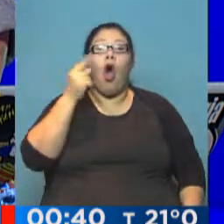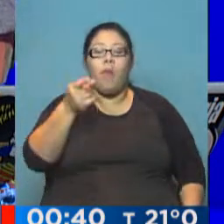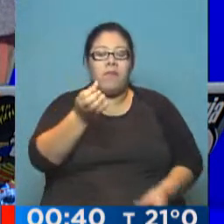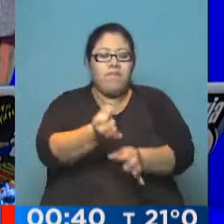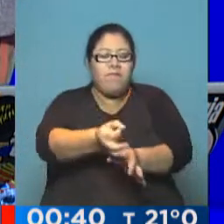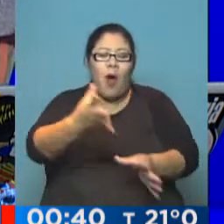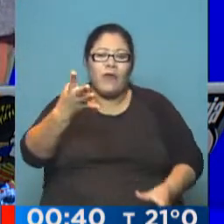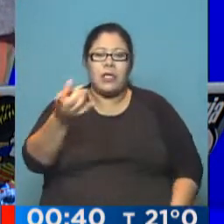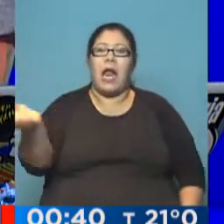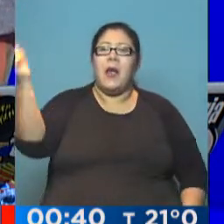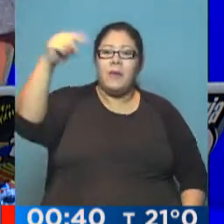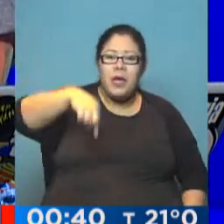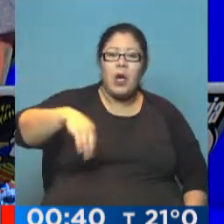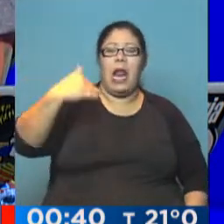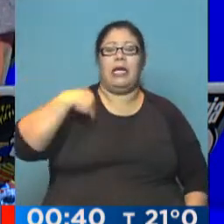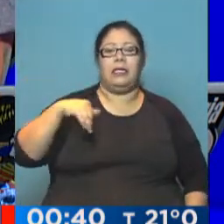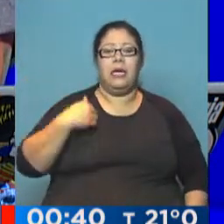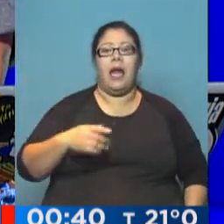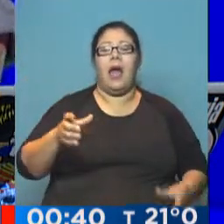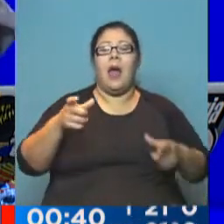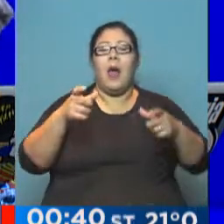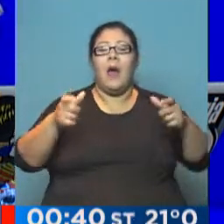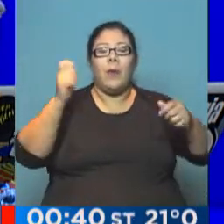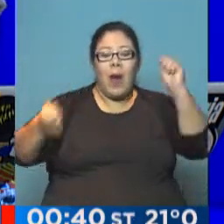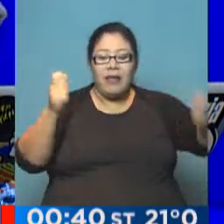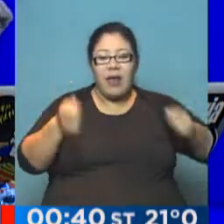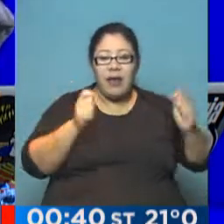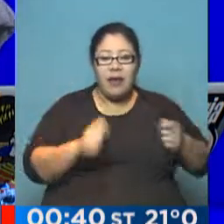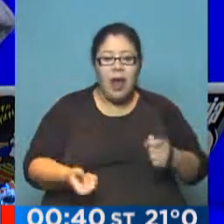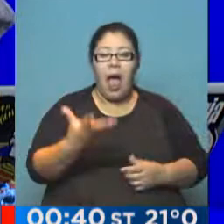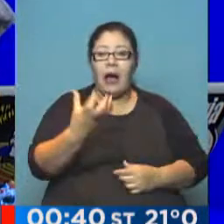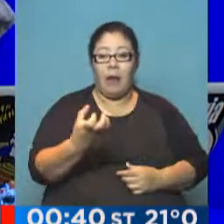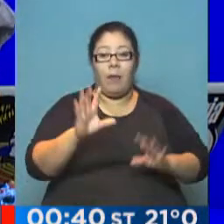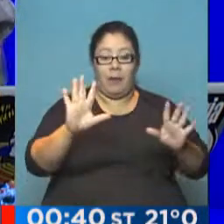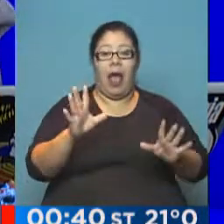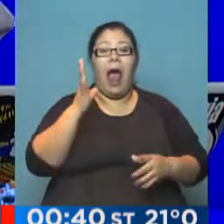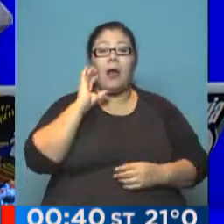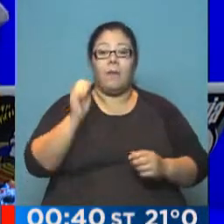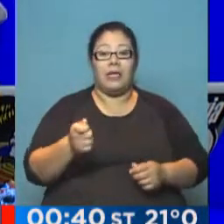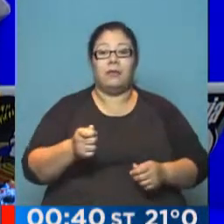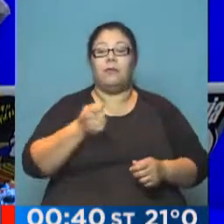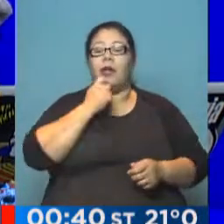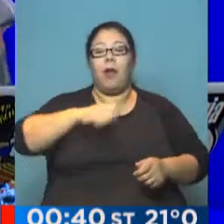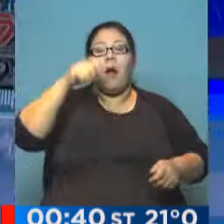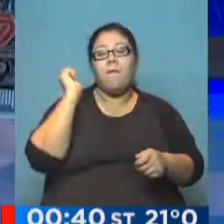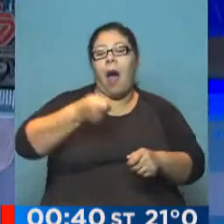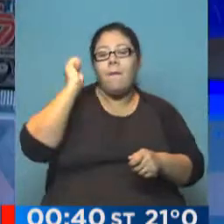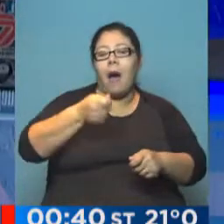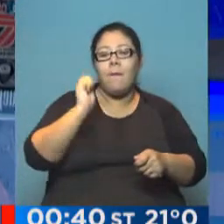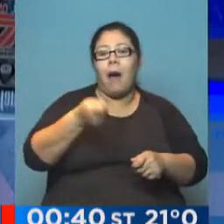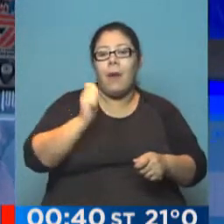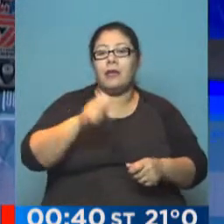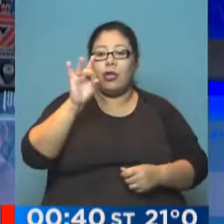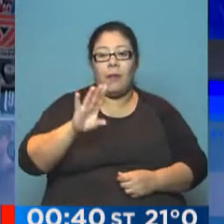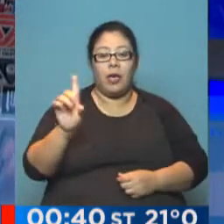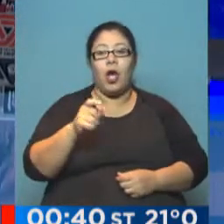baterías. Y tiene un detalle. Tiene la vieja escuela absolutamente para un detalle de grabación. No pincha nada. O sea, él, si le